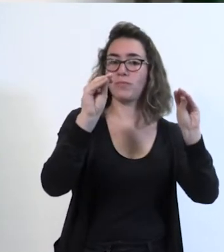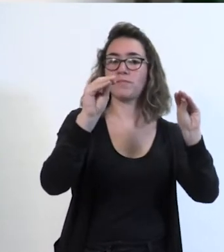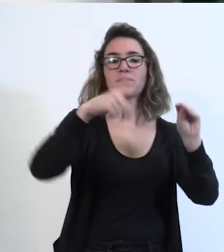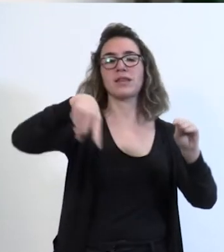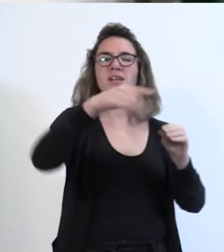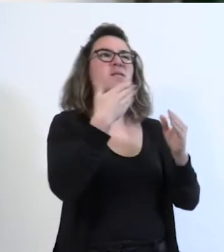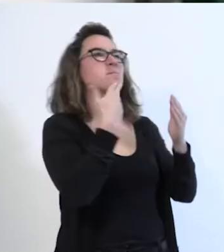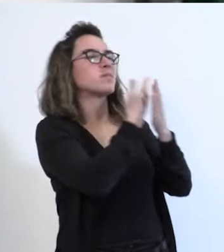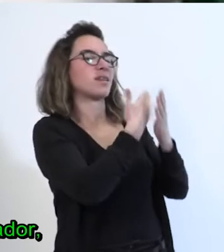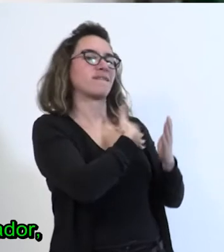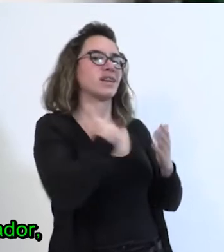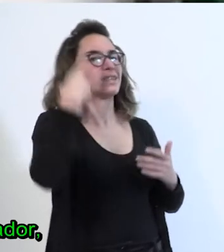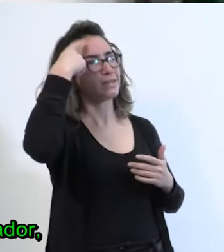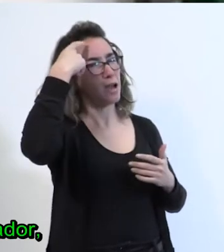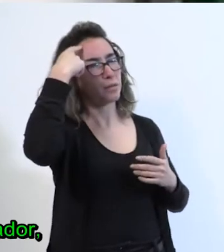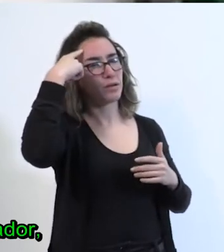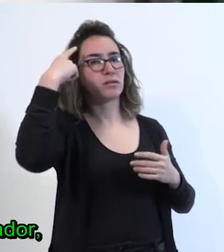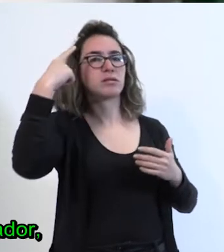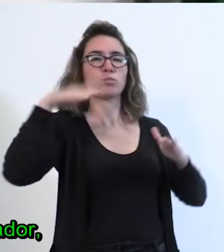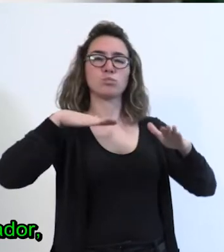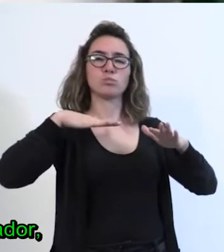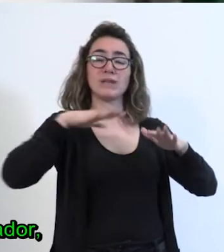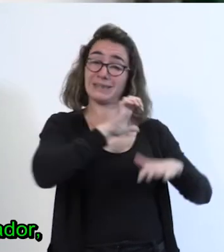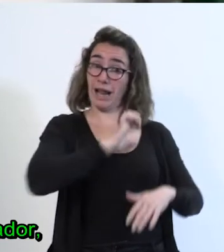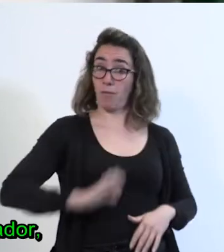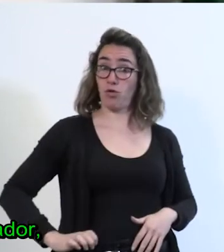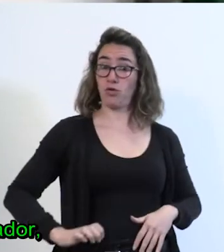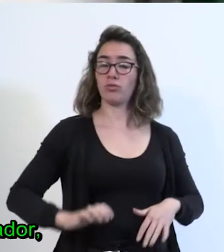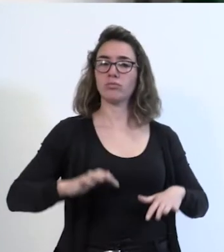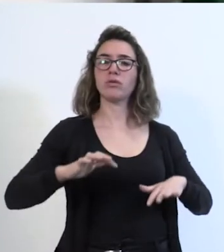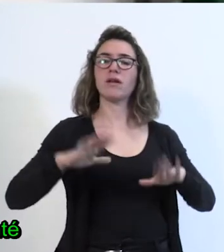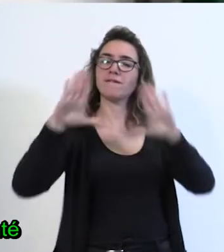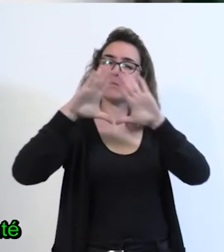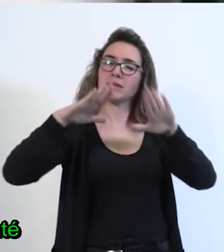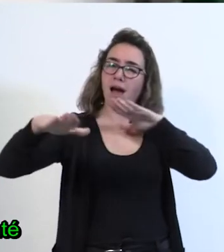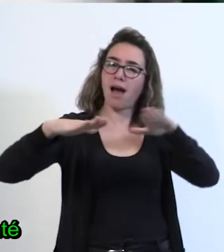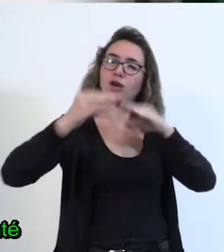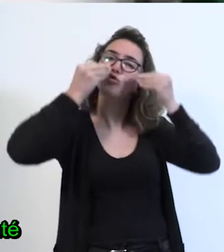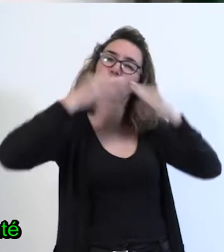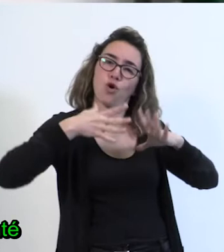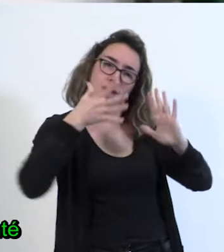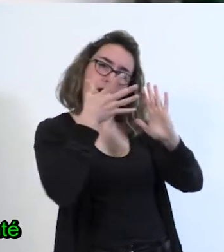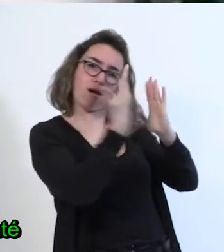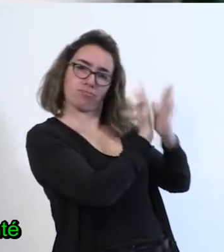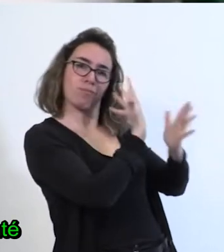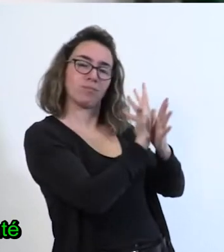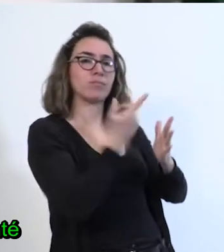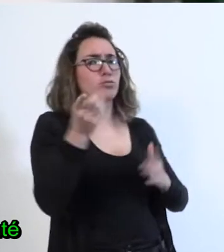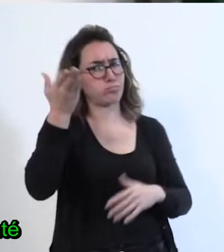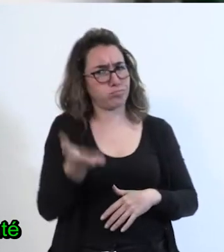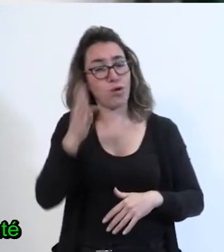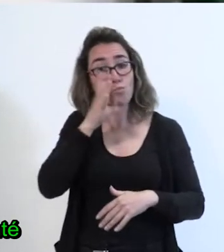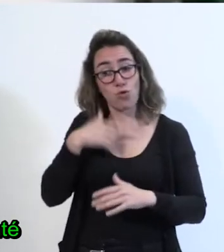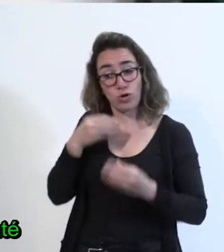me habían pedido que contara cuál era la historia del movimiento feminista en El Salvador, pero fue muy importante porque